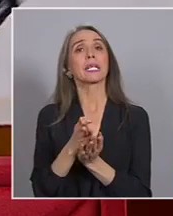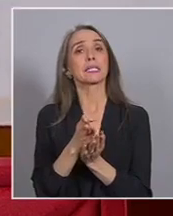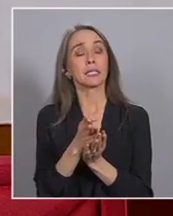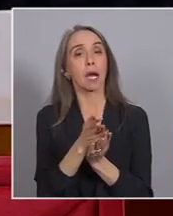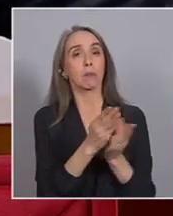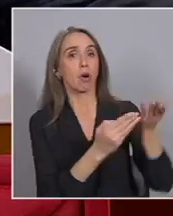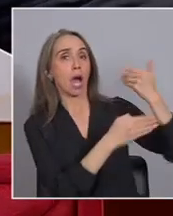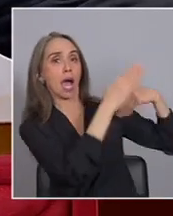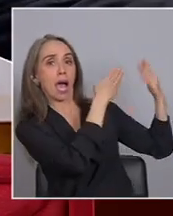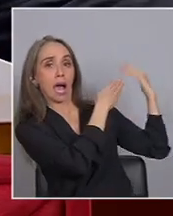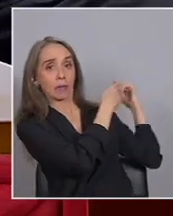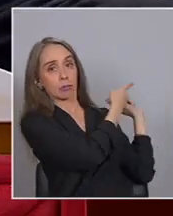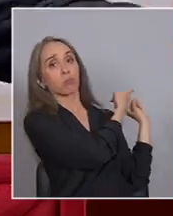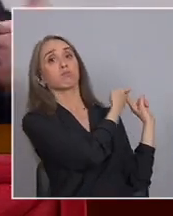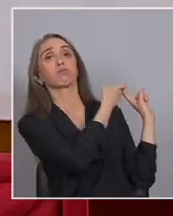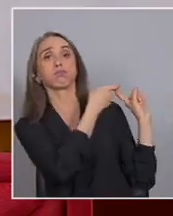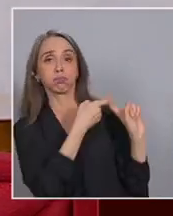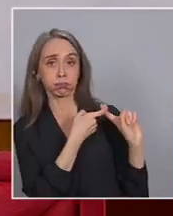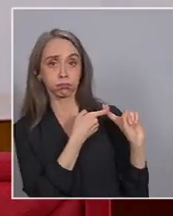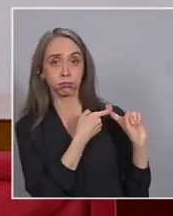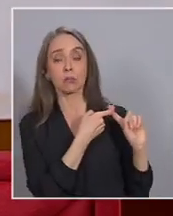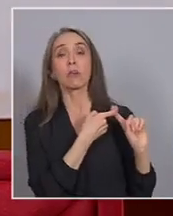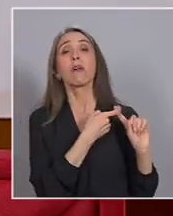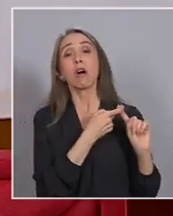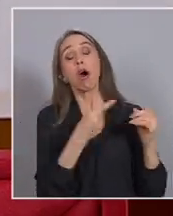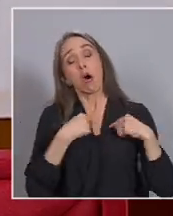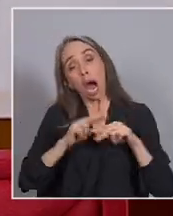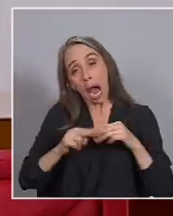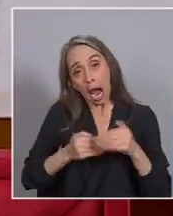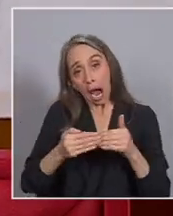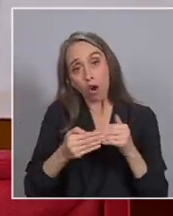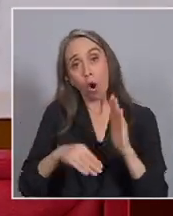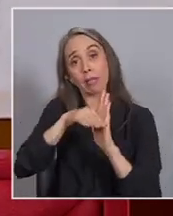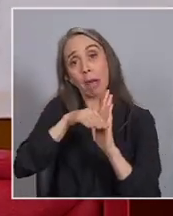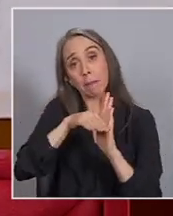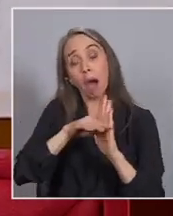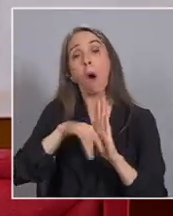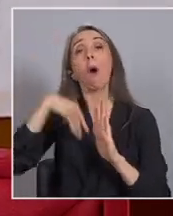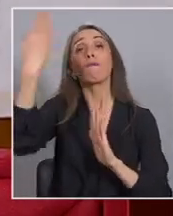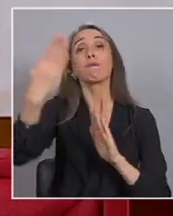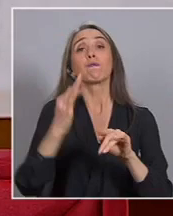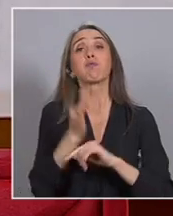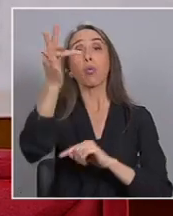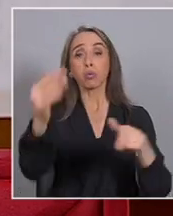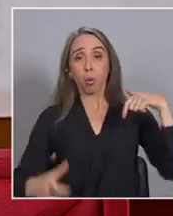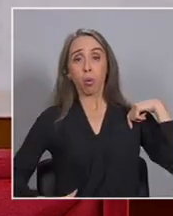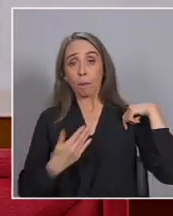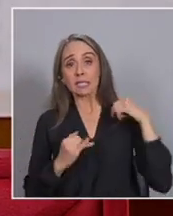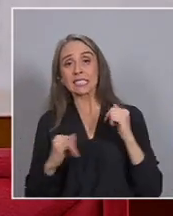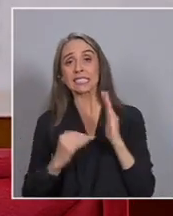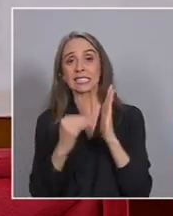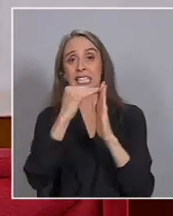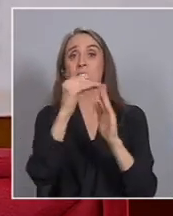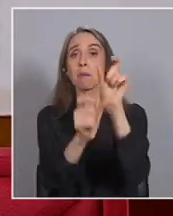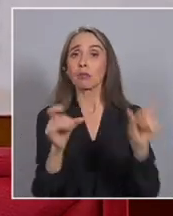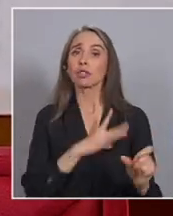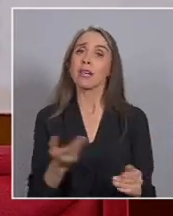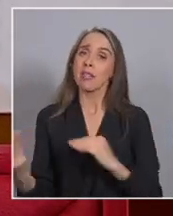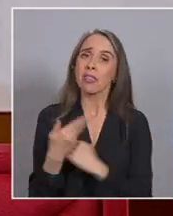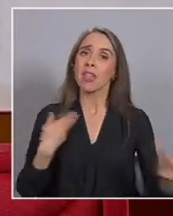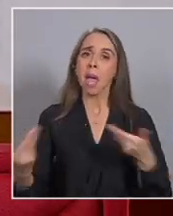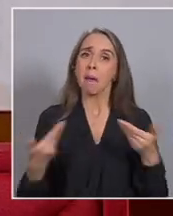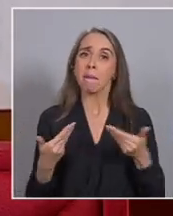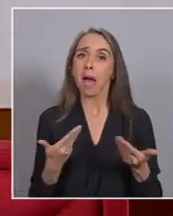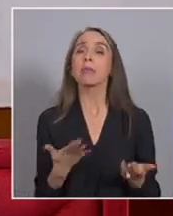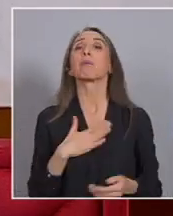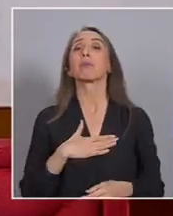tomamos también cosas que se habían hecho antes y les tocará continuar a los siguientes. Pero tenemos que avanzar, Chile no nos demanda. Por